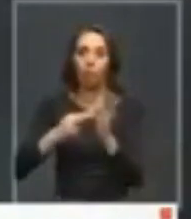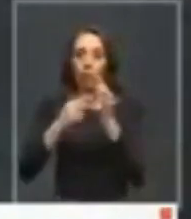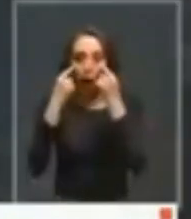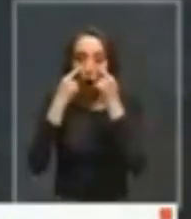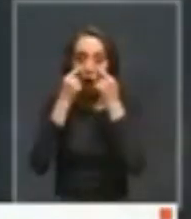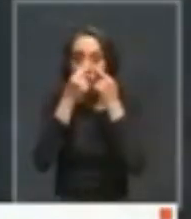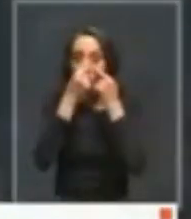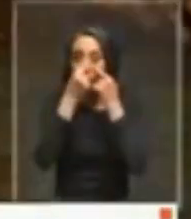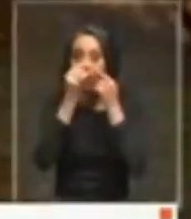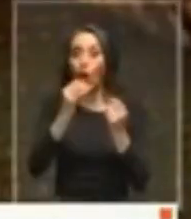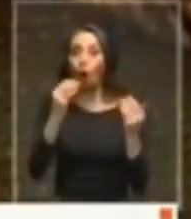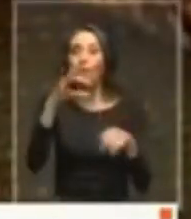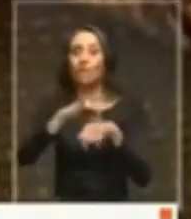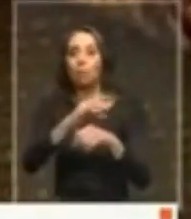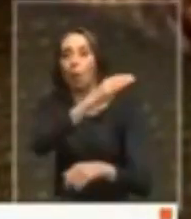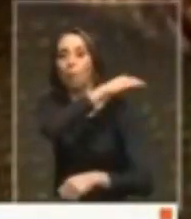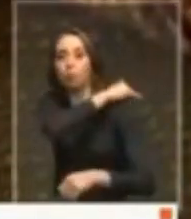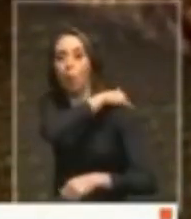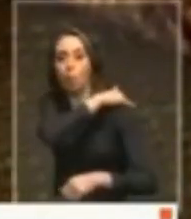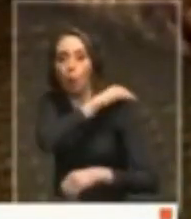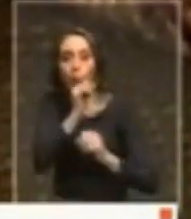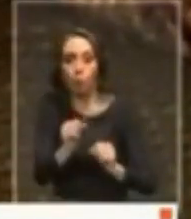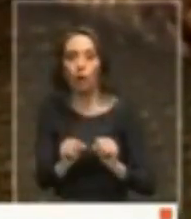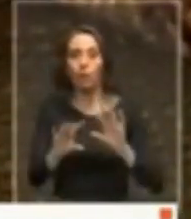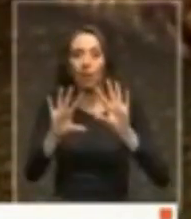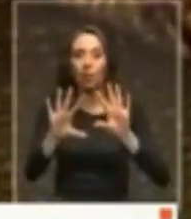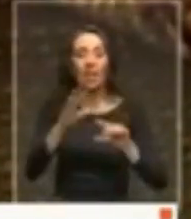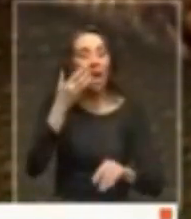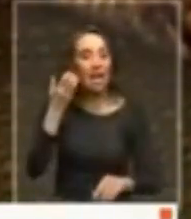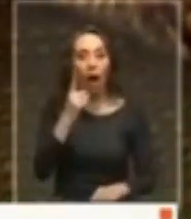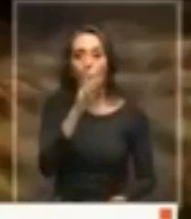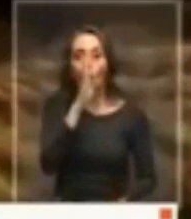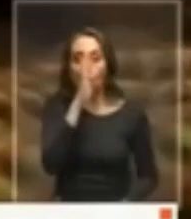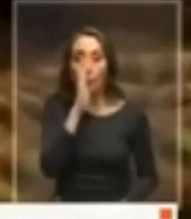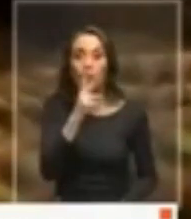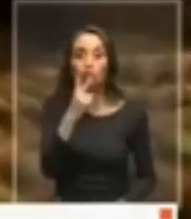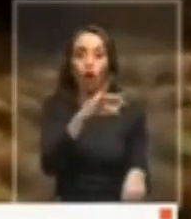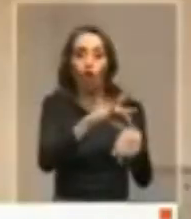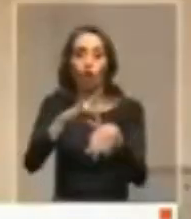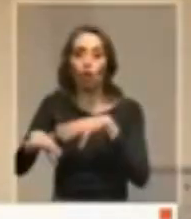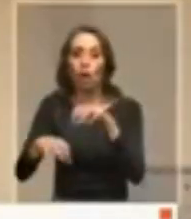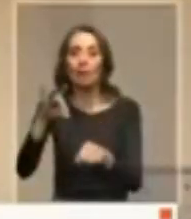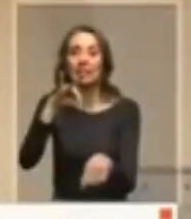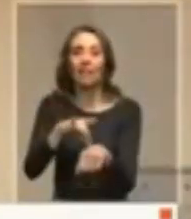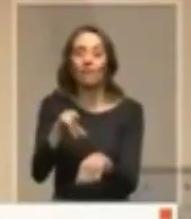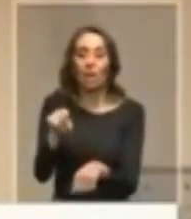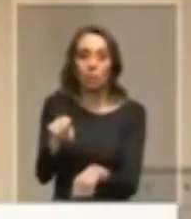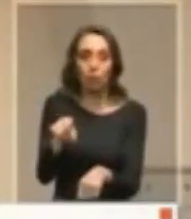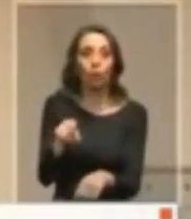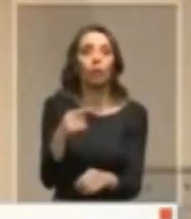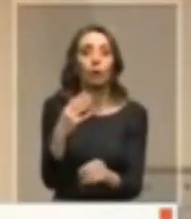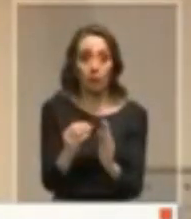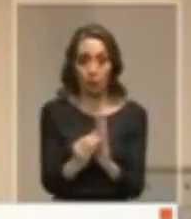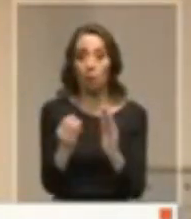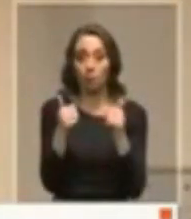e incluso pulmones. A la fecha se han confirmado 10 gatos, un perro y 2 médicos veterinarios. Hemos tenido